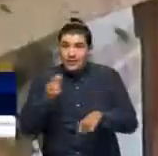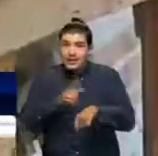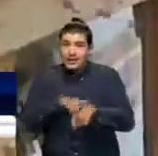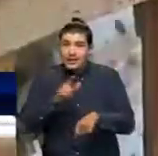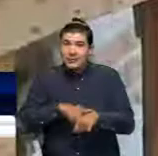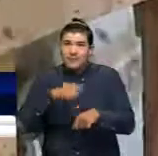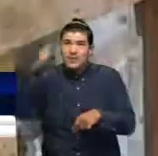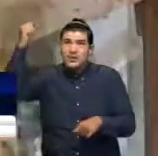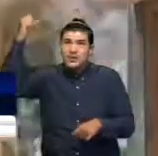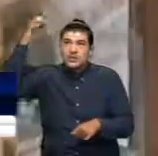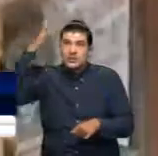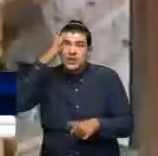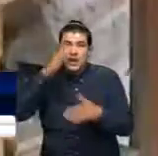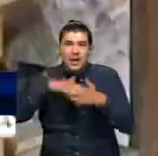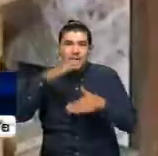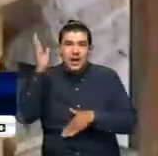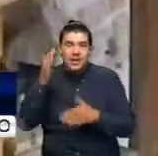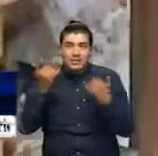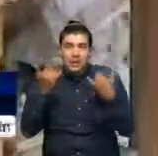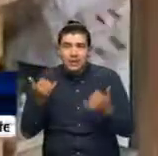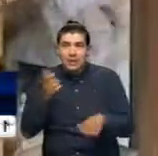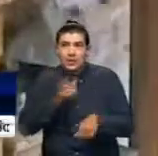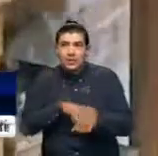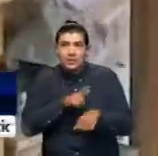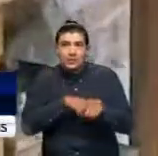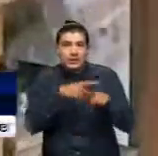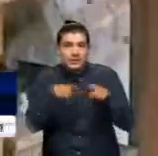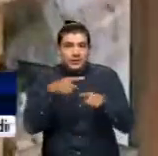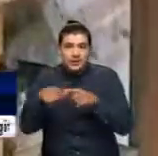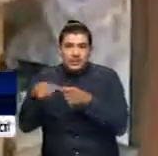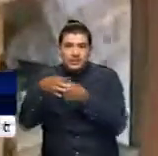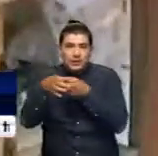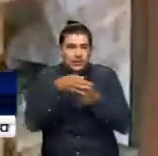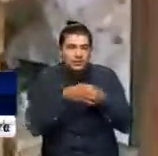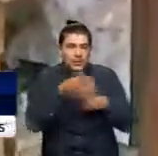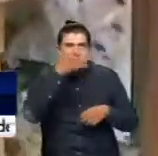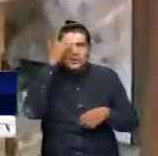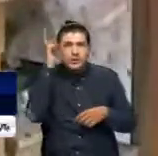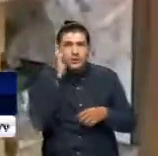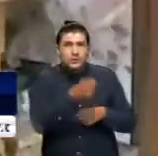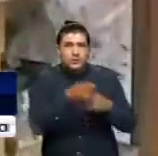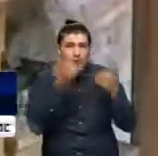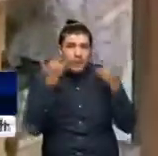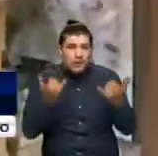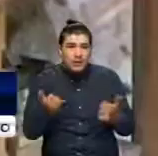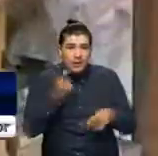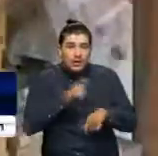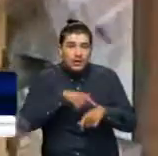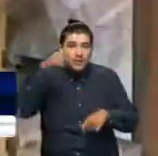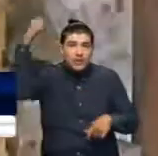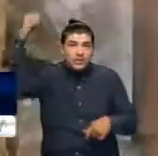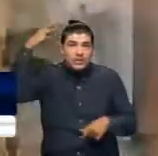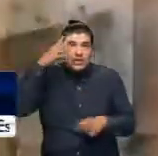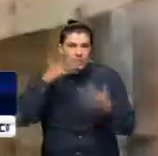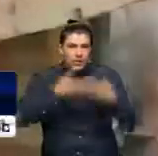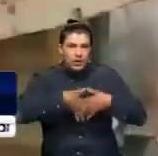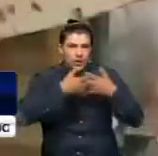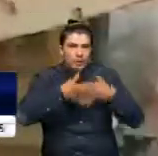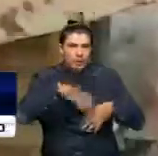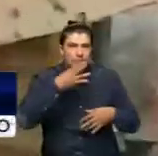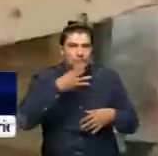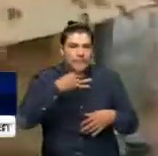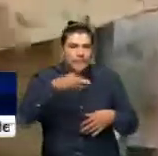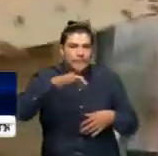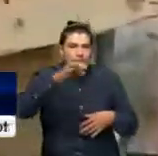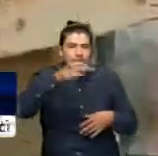desplazamiento de abejas vamos a encontrar en nuestros municipios debido a que ellas en temporada de verano es donde producen miel y al mismo tiempo